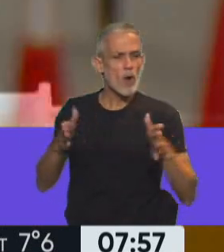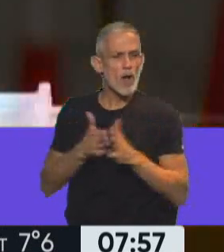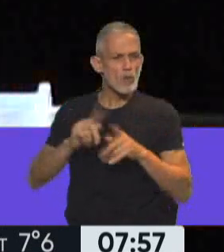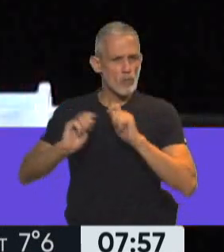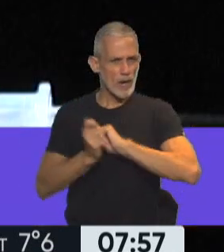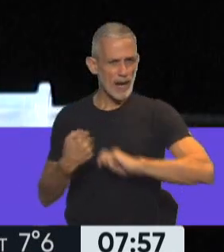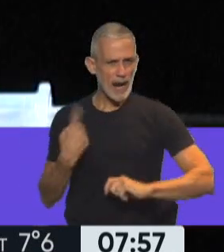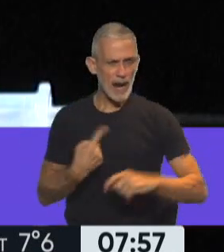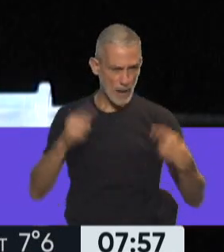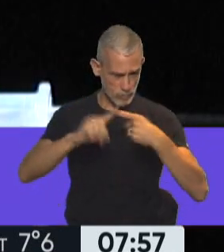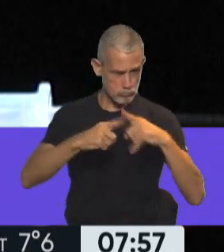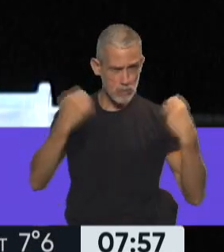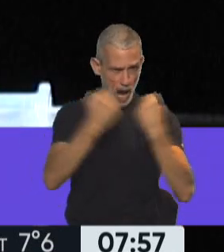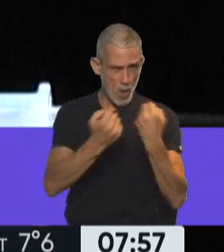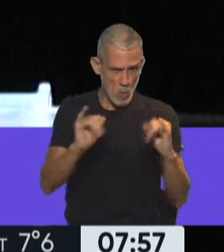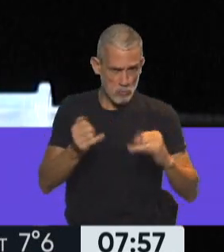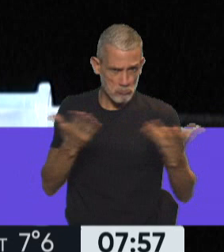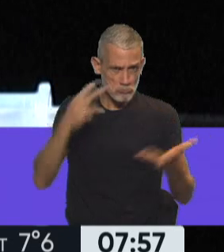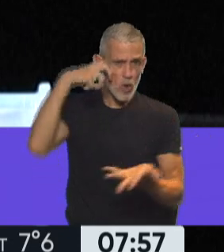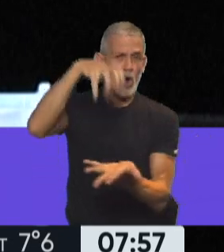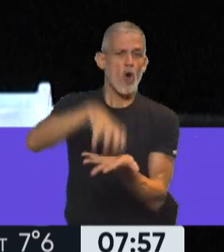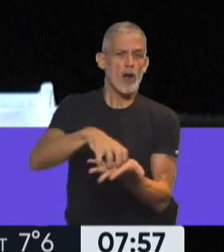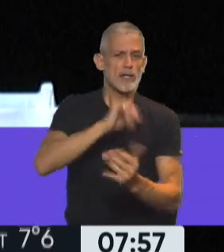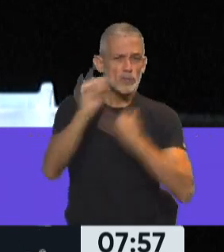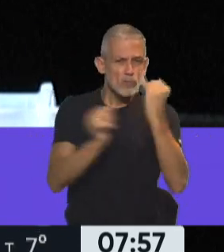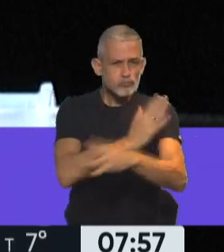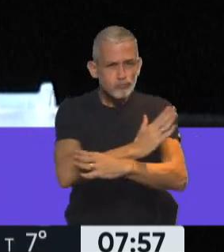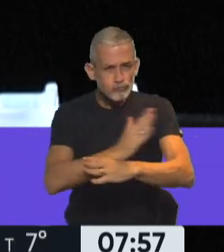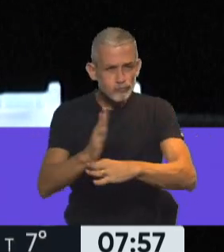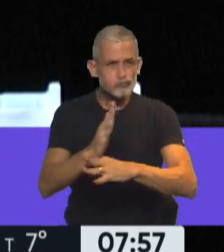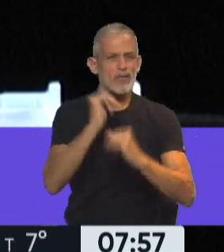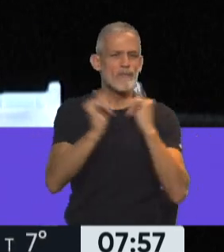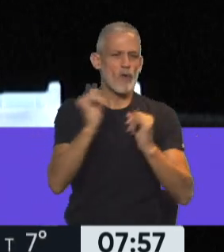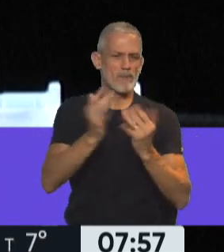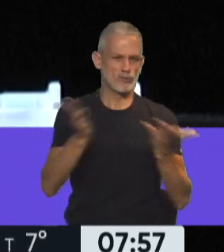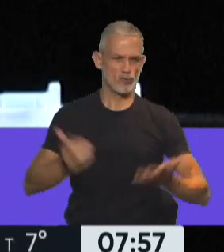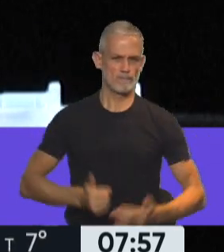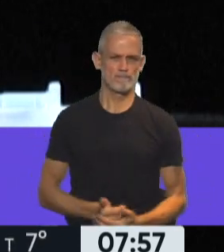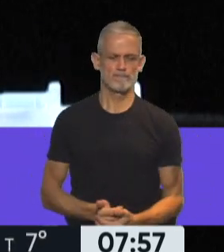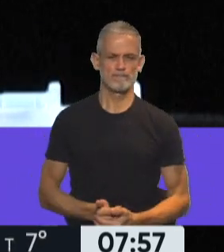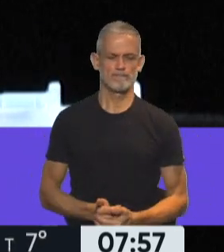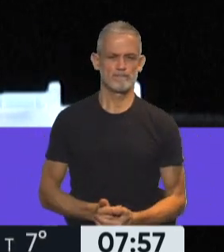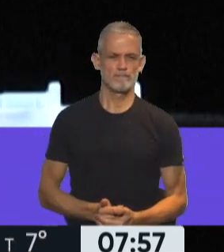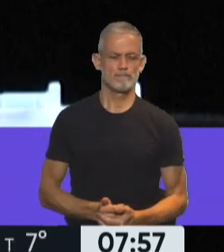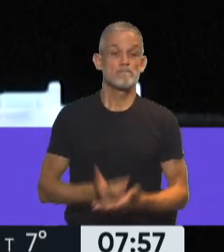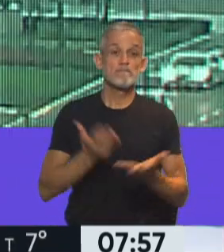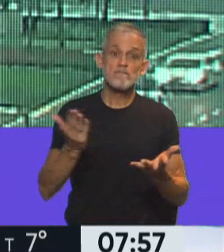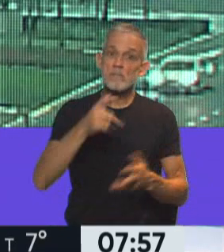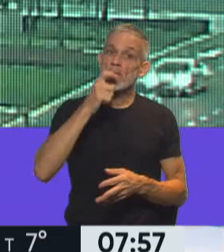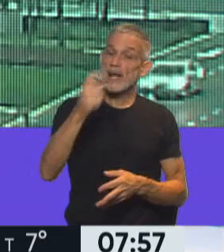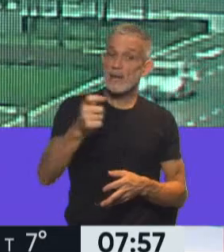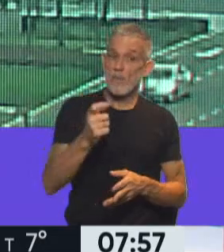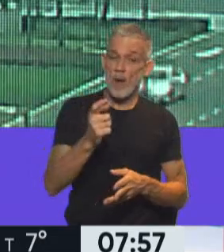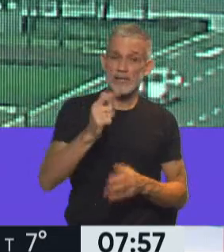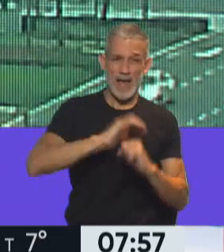de Juntos por el Cambio, así que creo que ese es el mejor ámbito para dilucidar la información. Allí la respuesta, ¿no?,